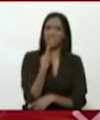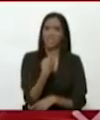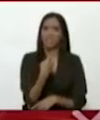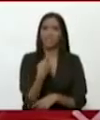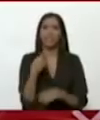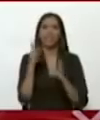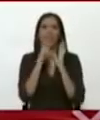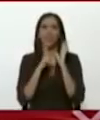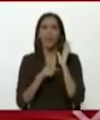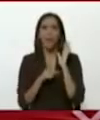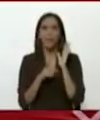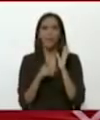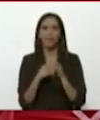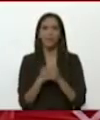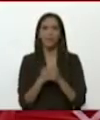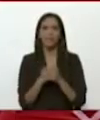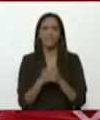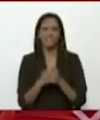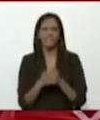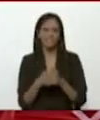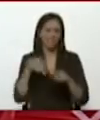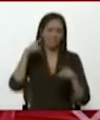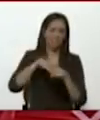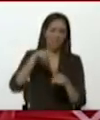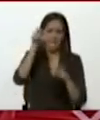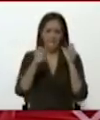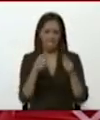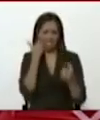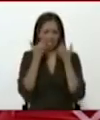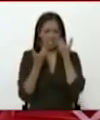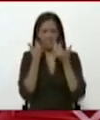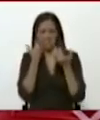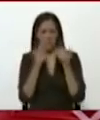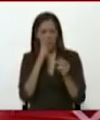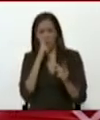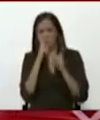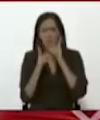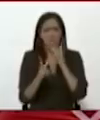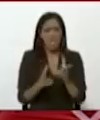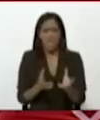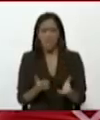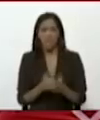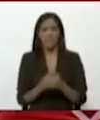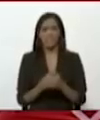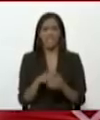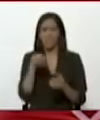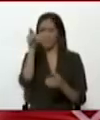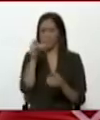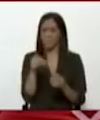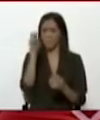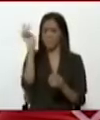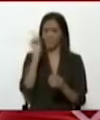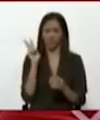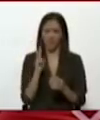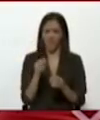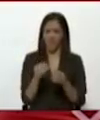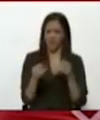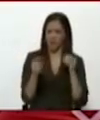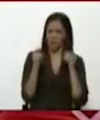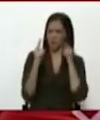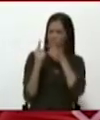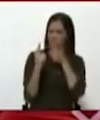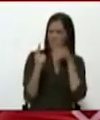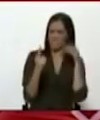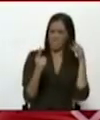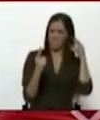este programa se destruye a la gente, se habla horrible de la gente, se habla muy mal de venezolanos, se... Tú hablas